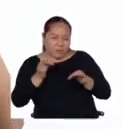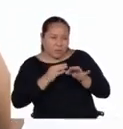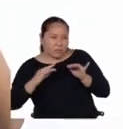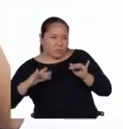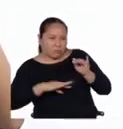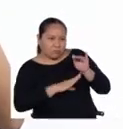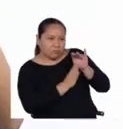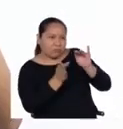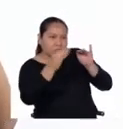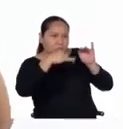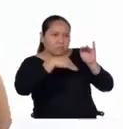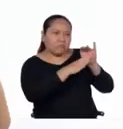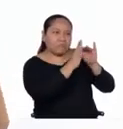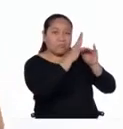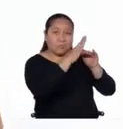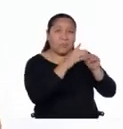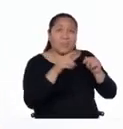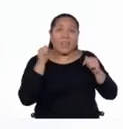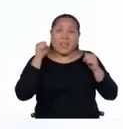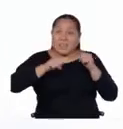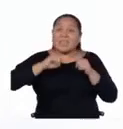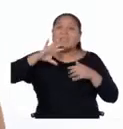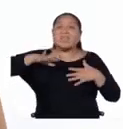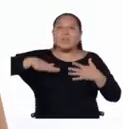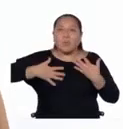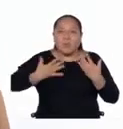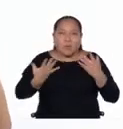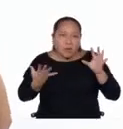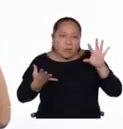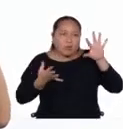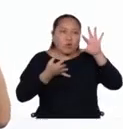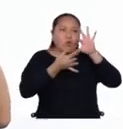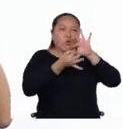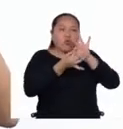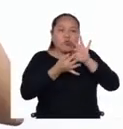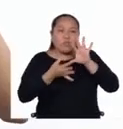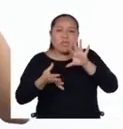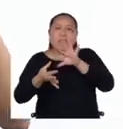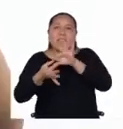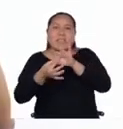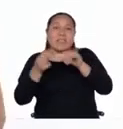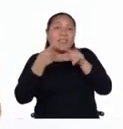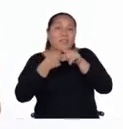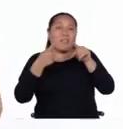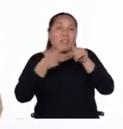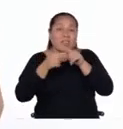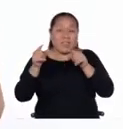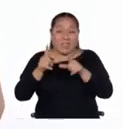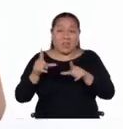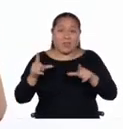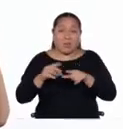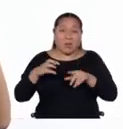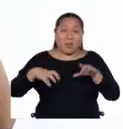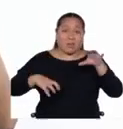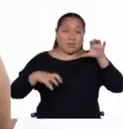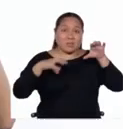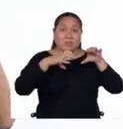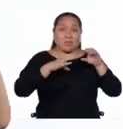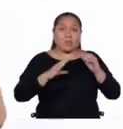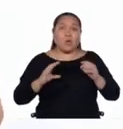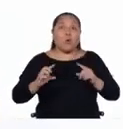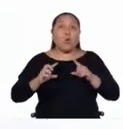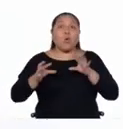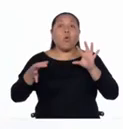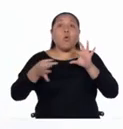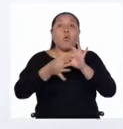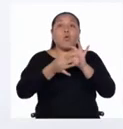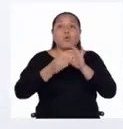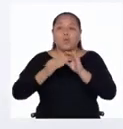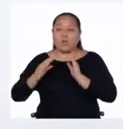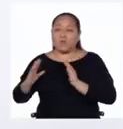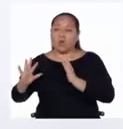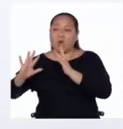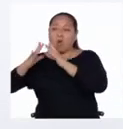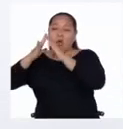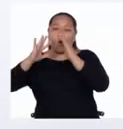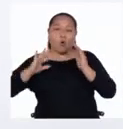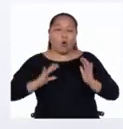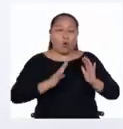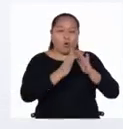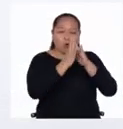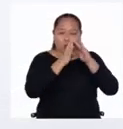que lograron unir distintos puntos de nuestro territorio, uniendo cordilleras y atravesando abismos.